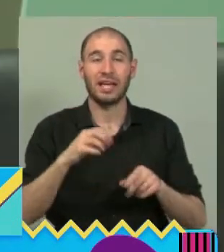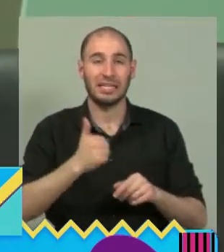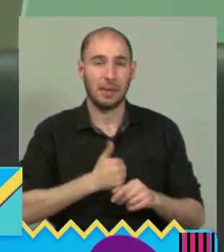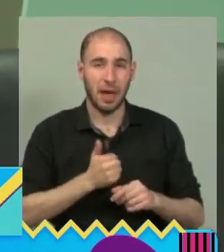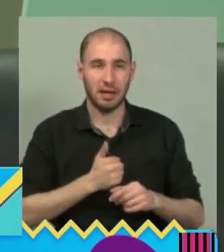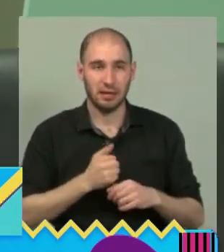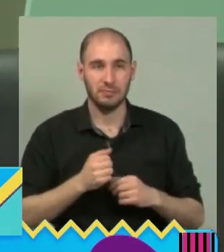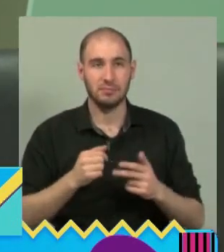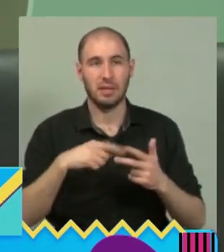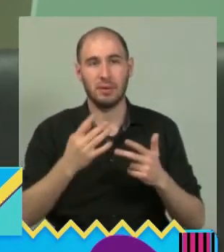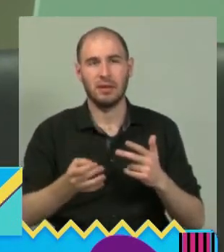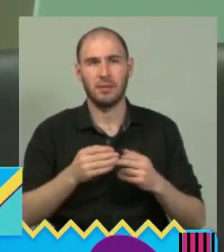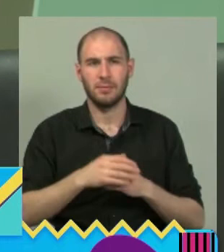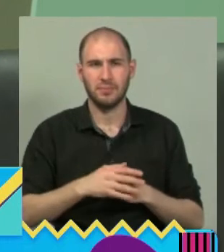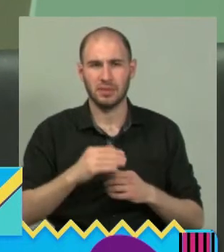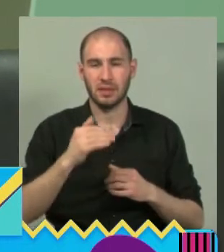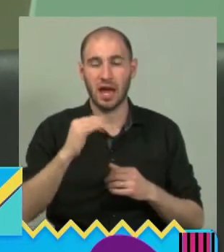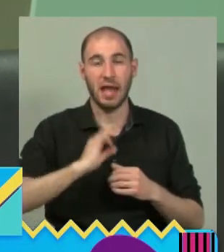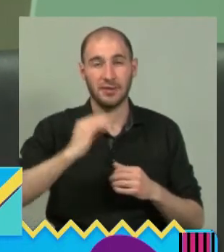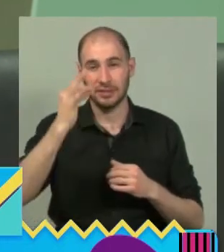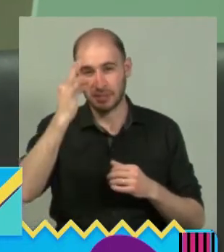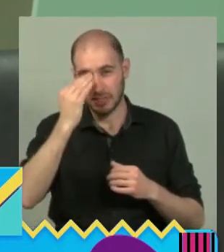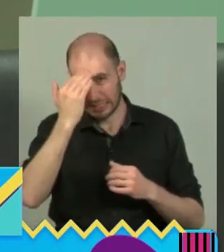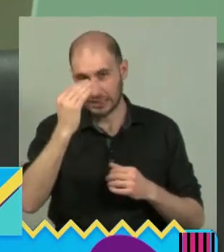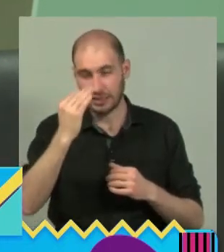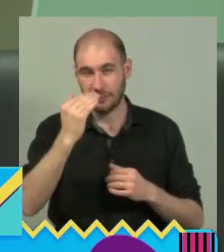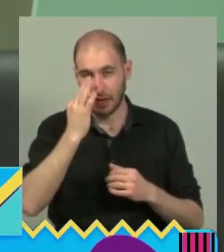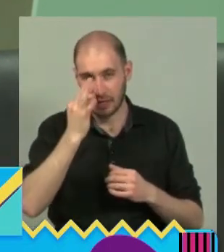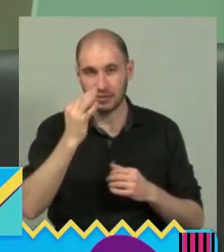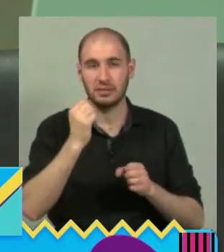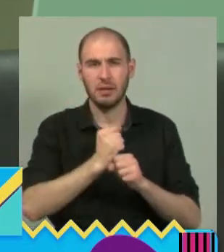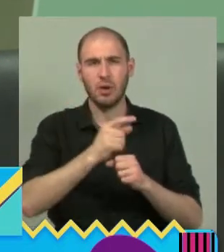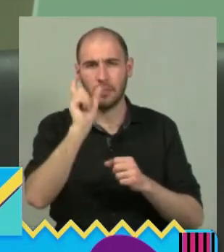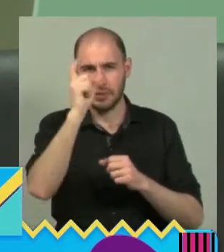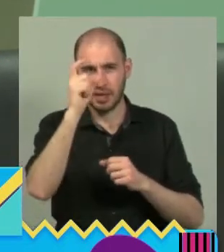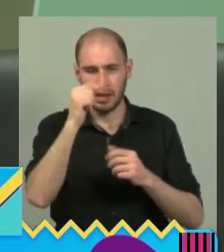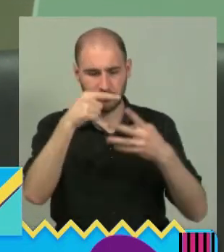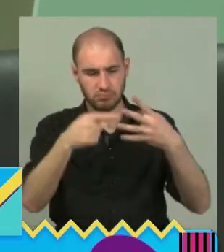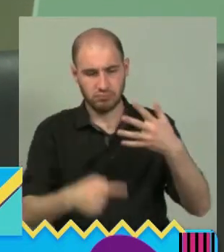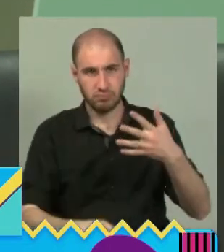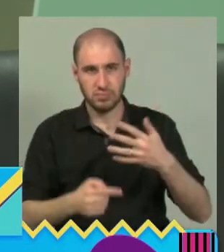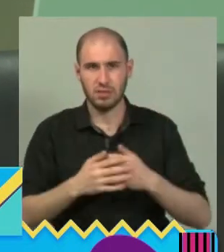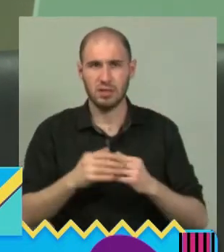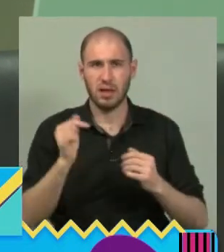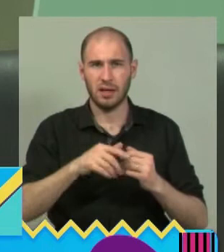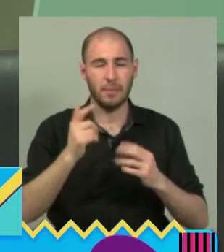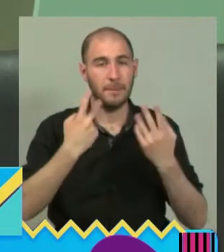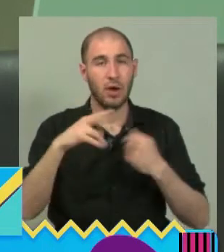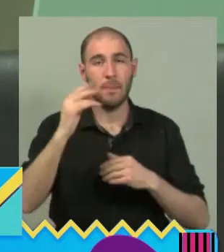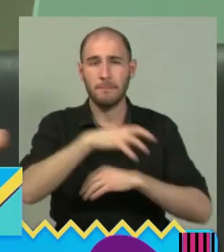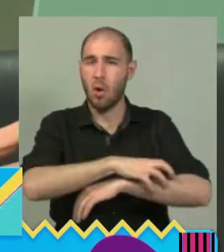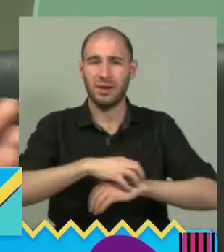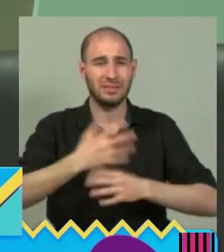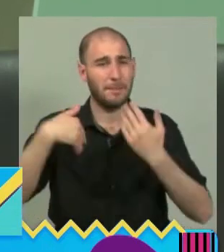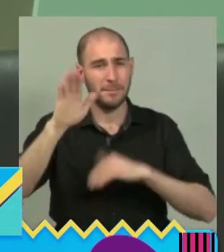Catamarca, después de 20 y 15 años de trabajo de la megaminería, aparece con los índices más grandes de